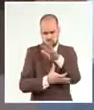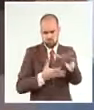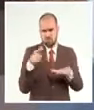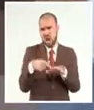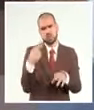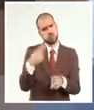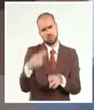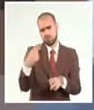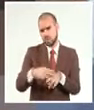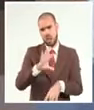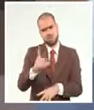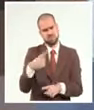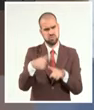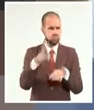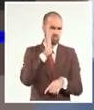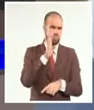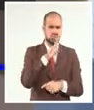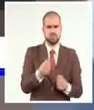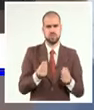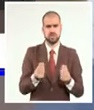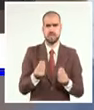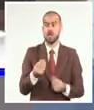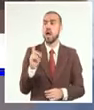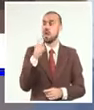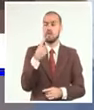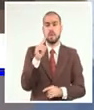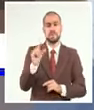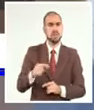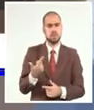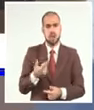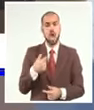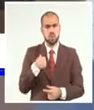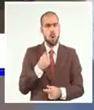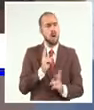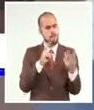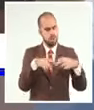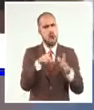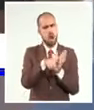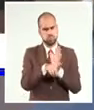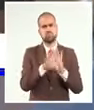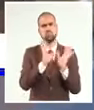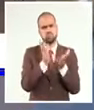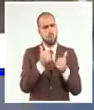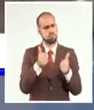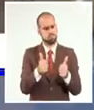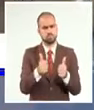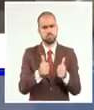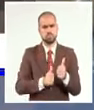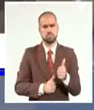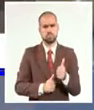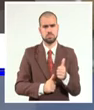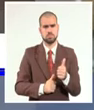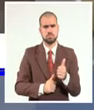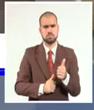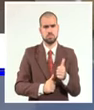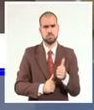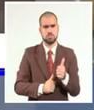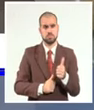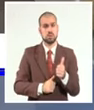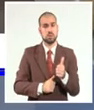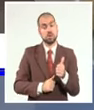Podía hablar con mi abogado, incluso... pues nada, como soy de provincia, entonces